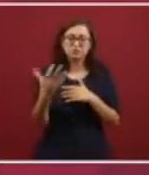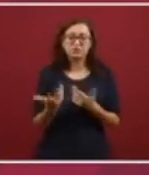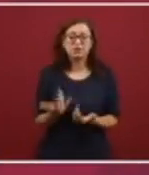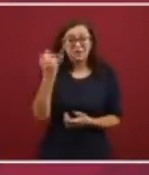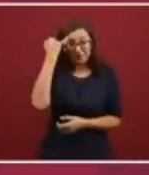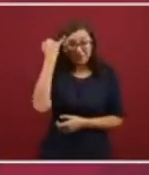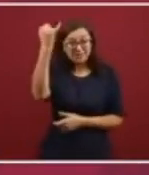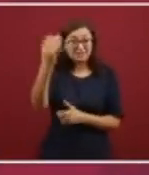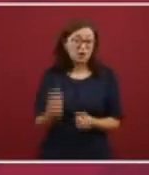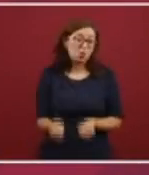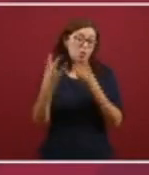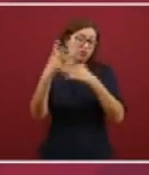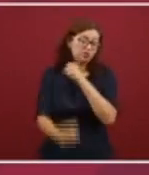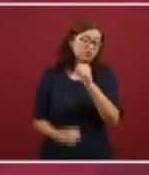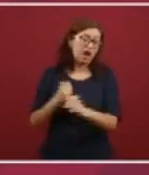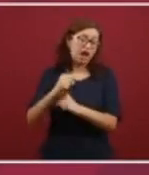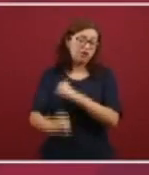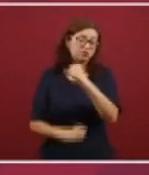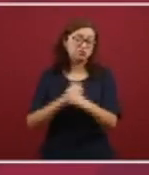imagínense cuántos años de corrupción,